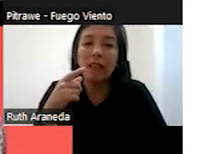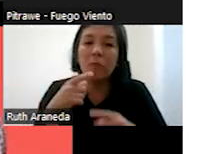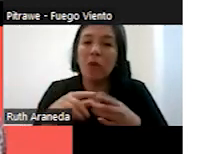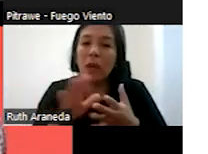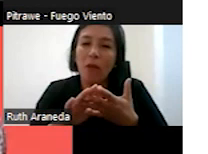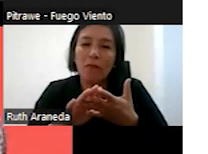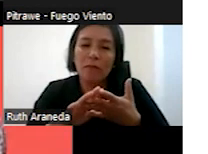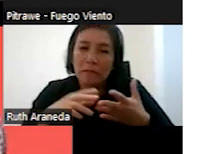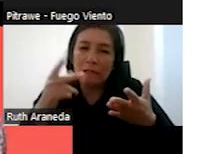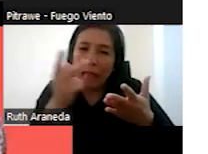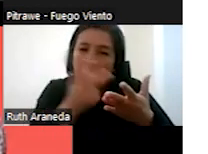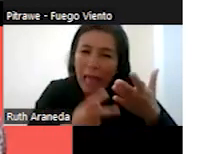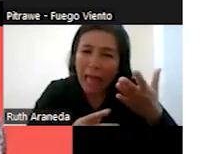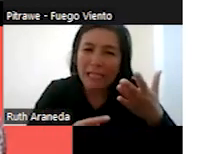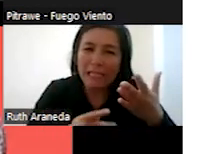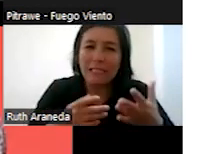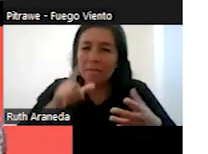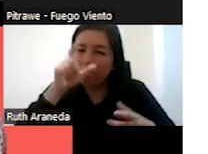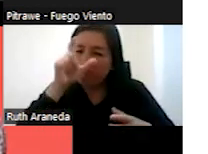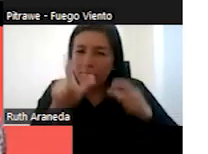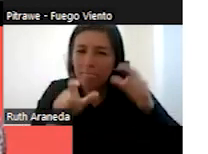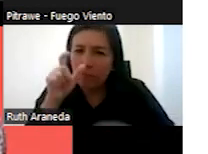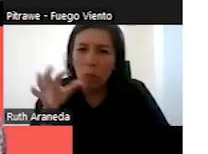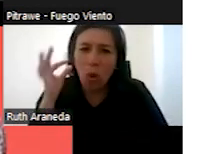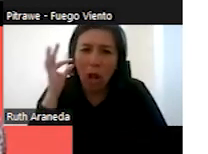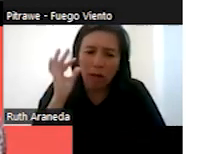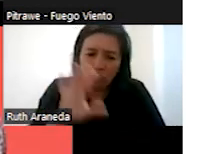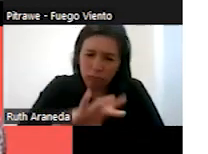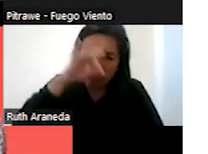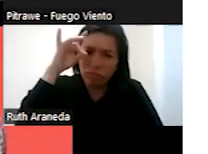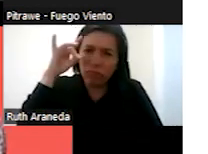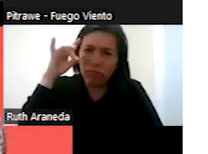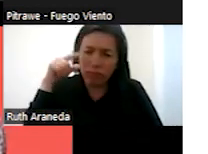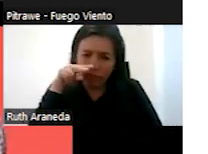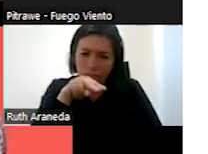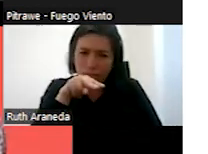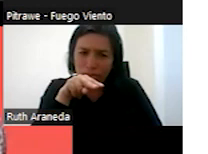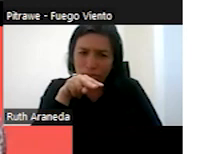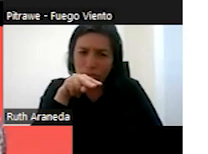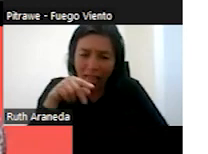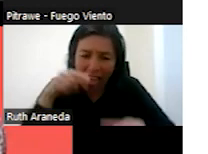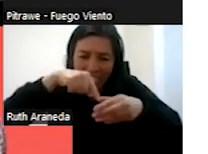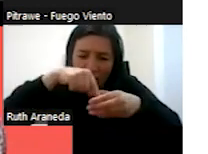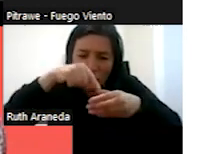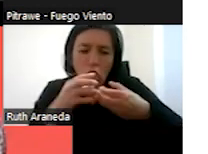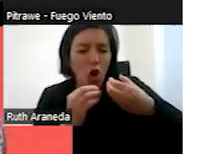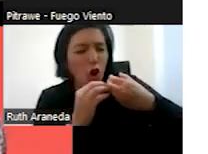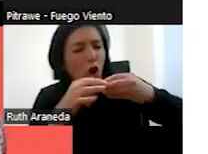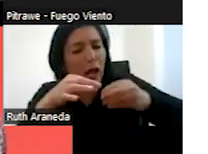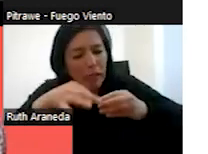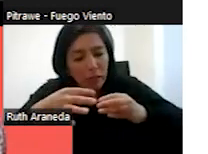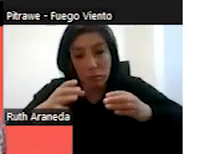arqueobotánica, y las chiquillas que son especialistas encontraron restos de chamico en el interior de alguna de estas vasijas. Chamico, que es